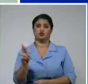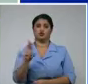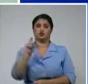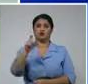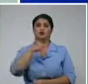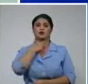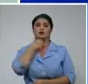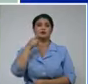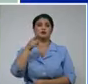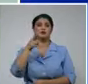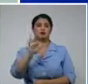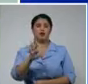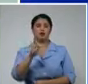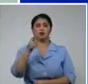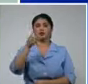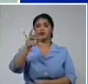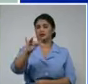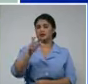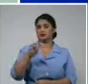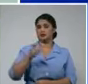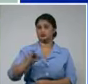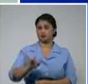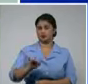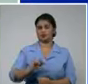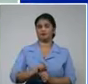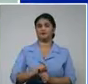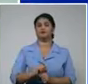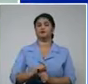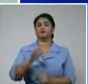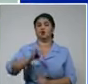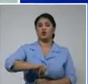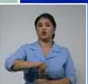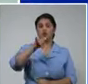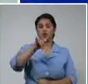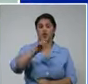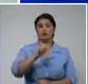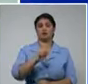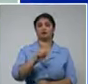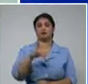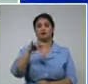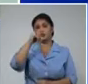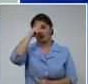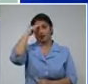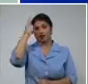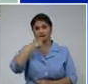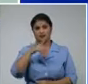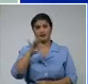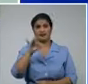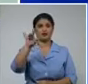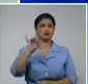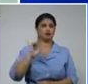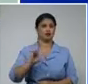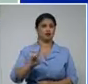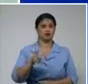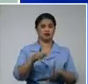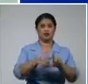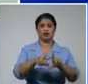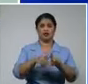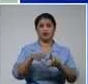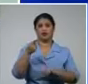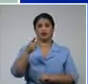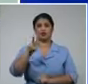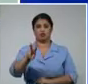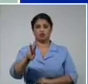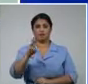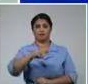casos autóctonos ayer, Boyeros y La Lisa con 15 cada uno, Regla 12 y Marianao